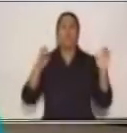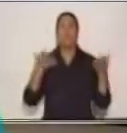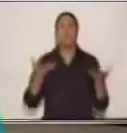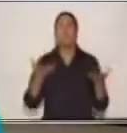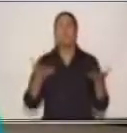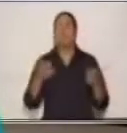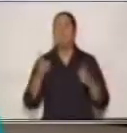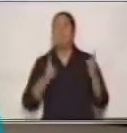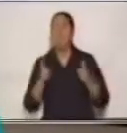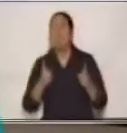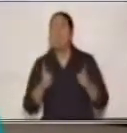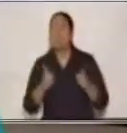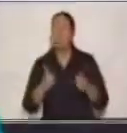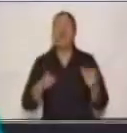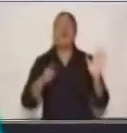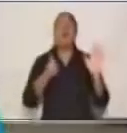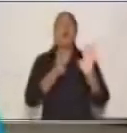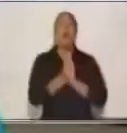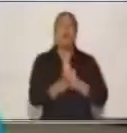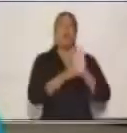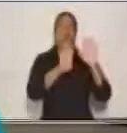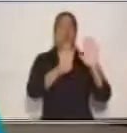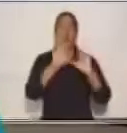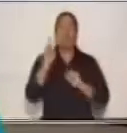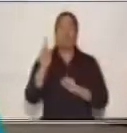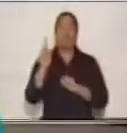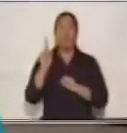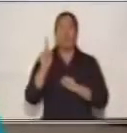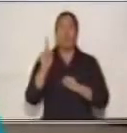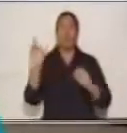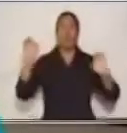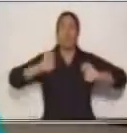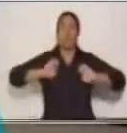en el artículo 91, el deporte.